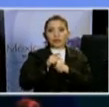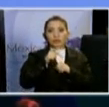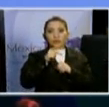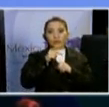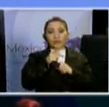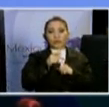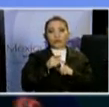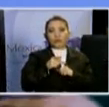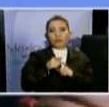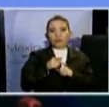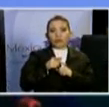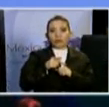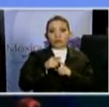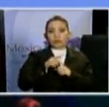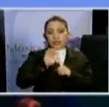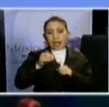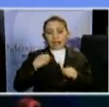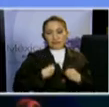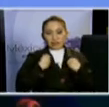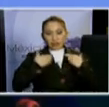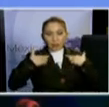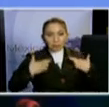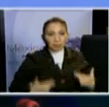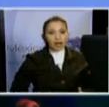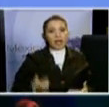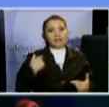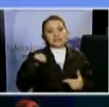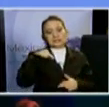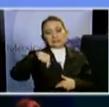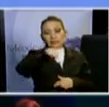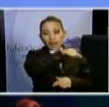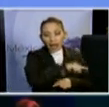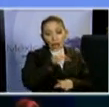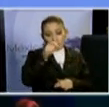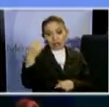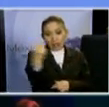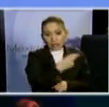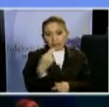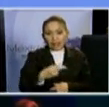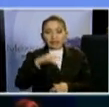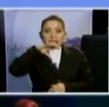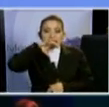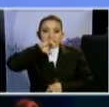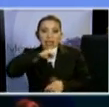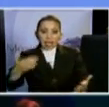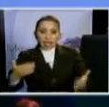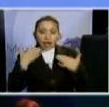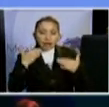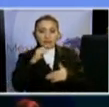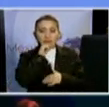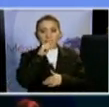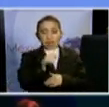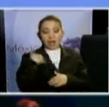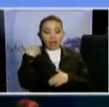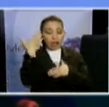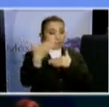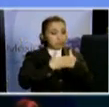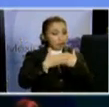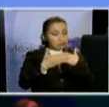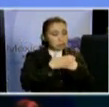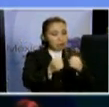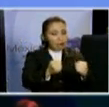para la vida humana, sino también para la disponibilidad del agua, ondas de calor, y obviamente eso va a tener un impacto